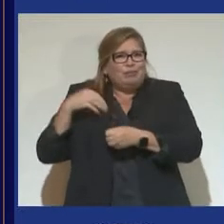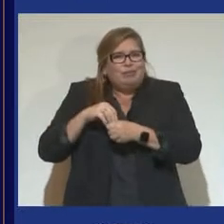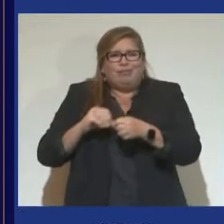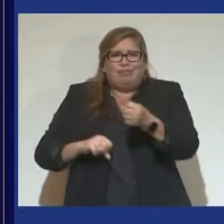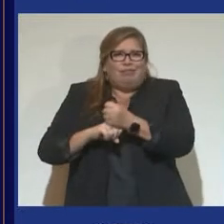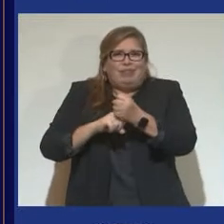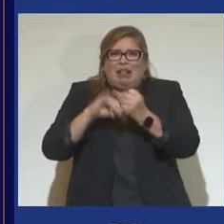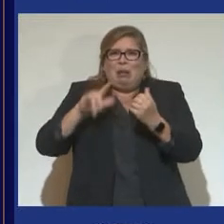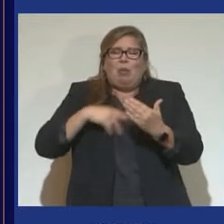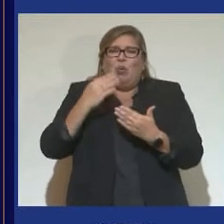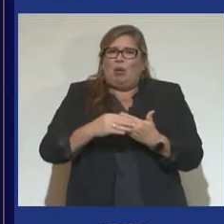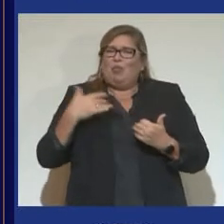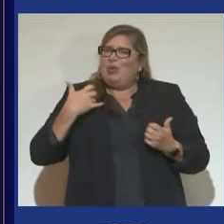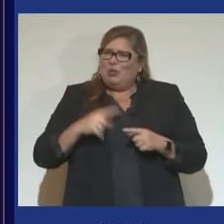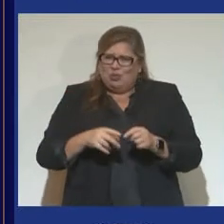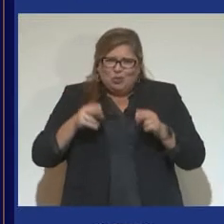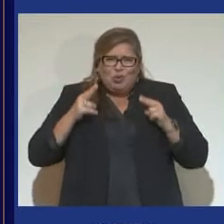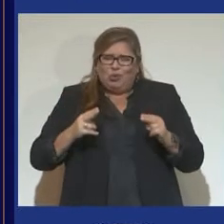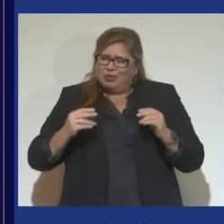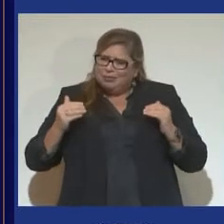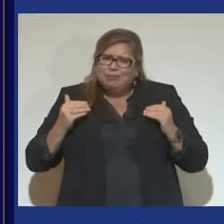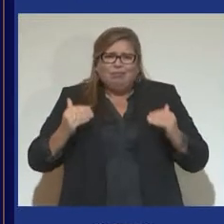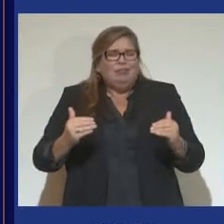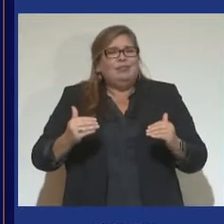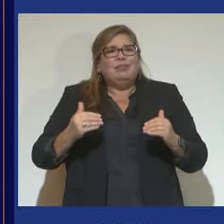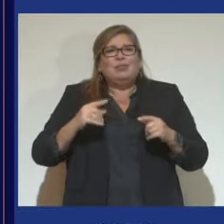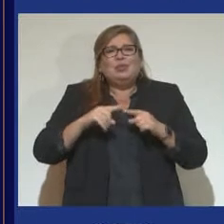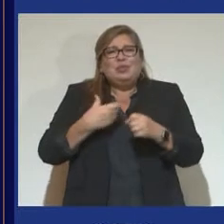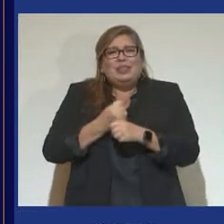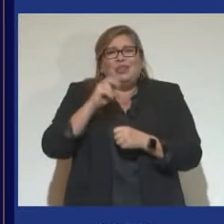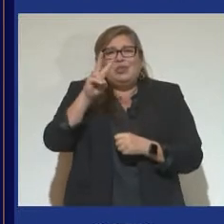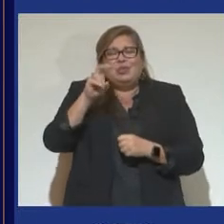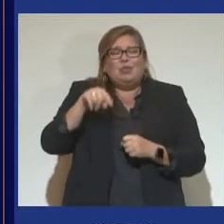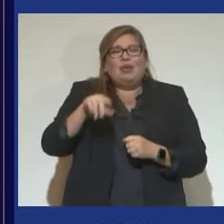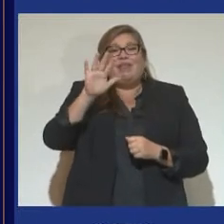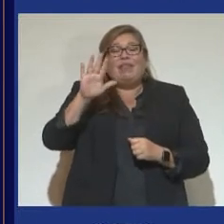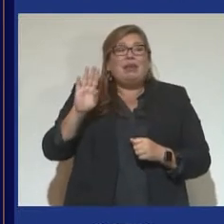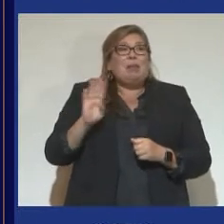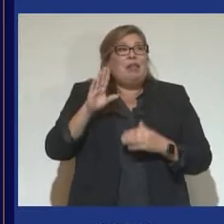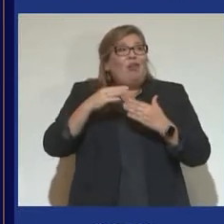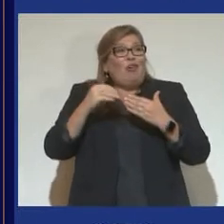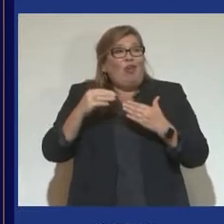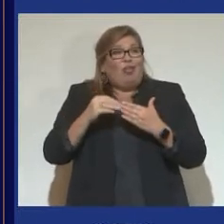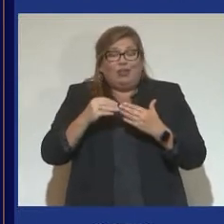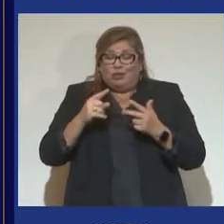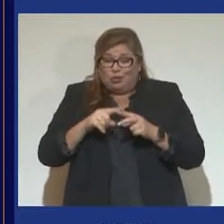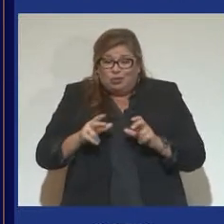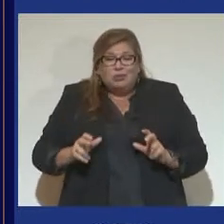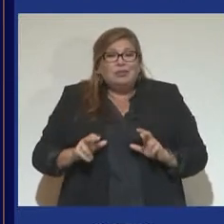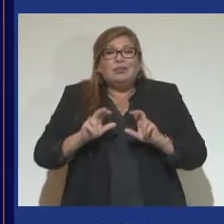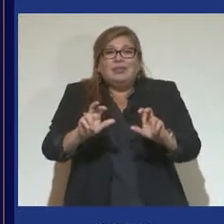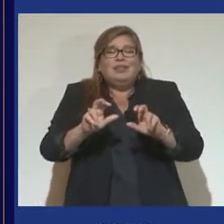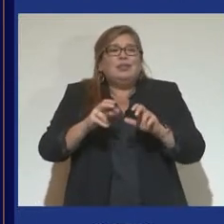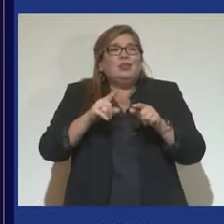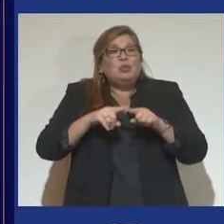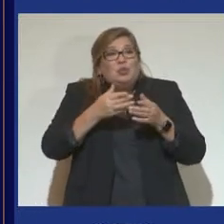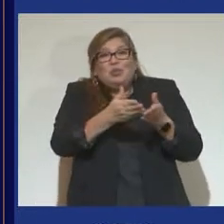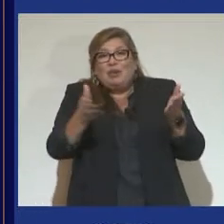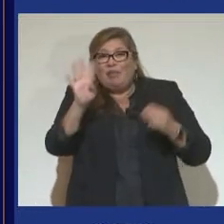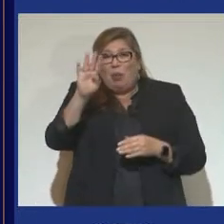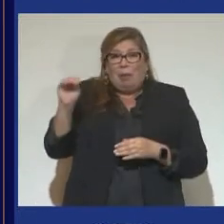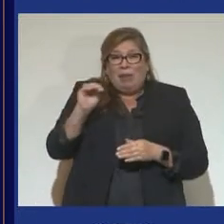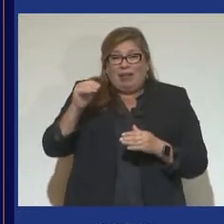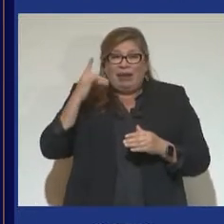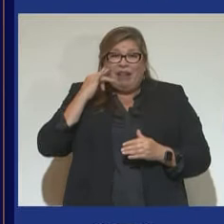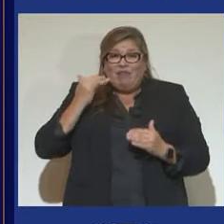movernos a avanzar entrar en acción para llegar a los 2.4 mil millones de dólares y que eso se